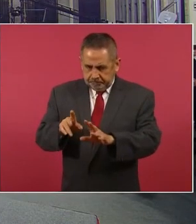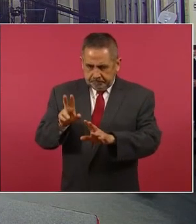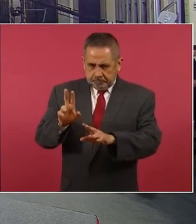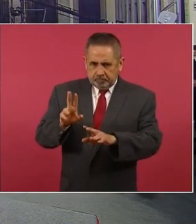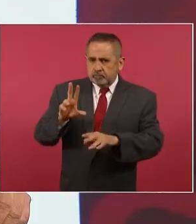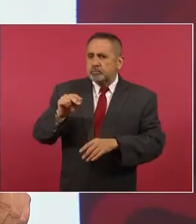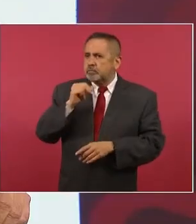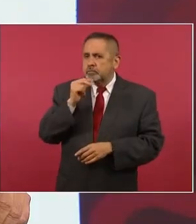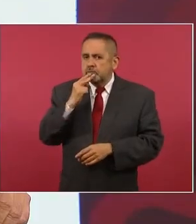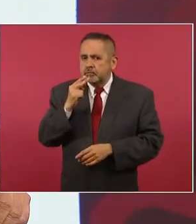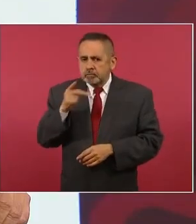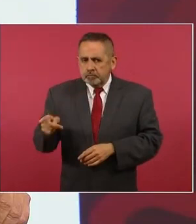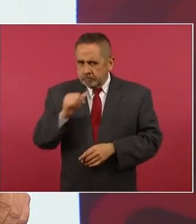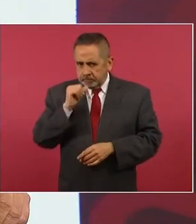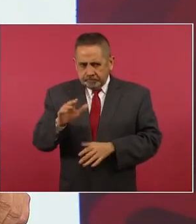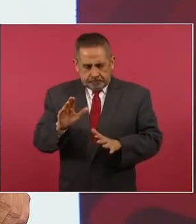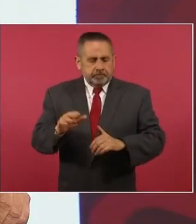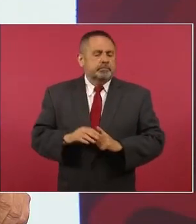se usaron.